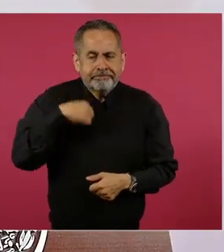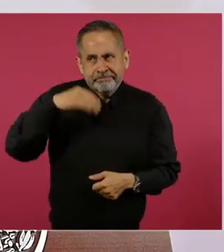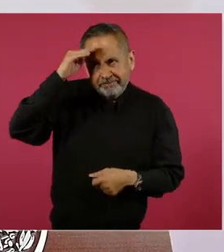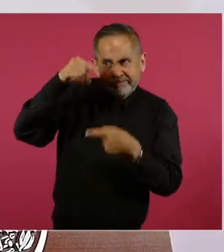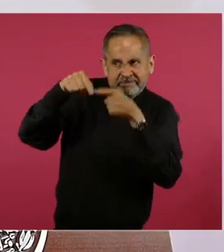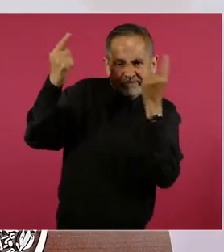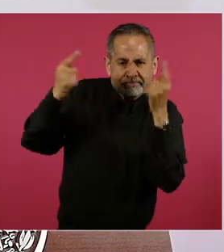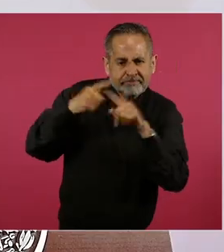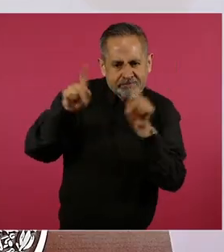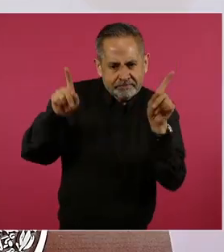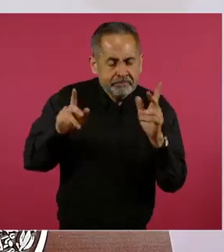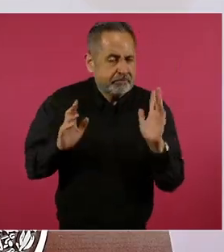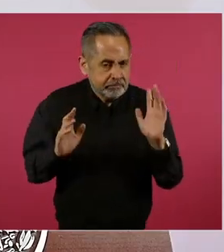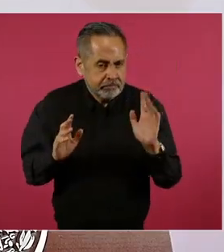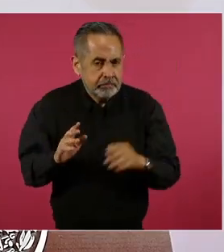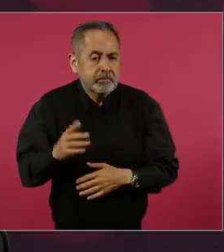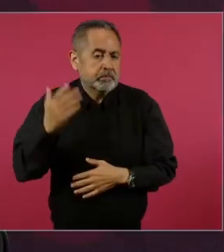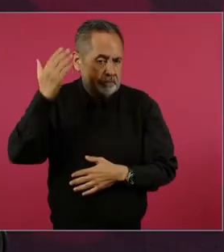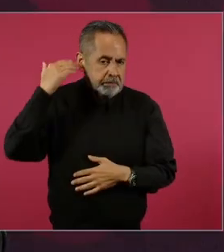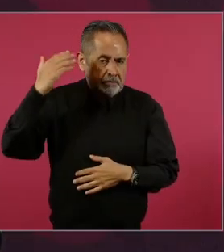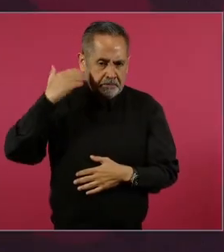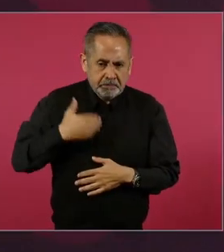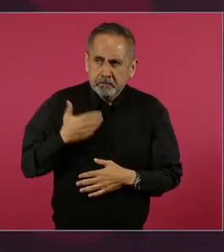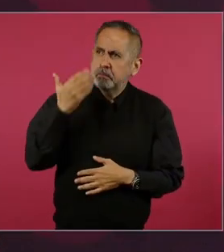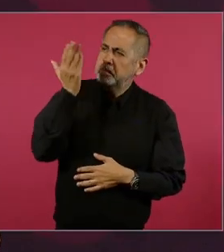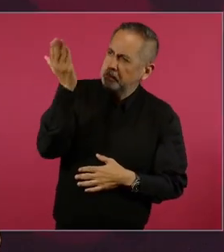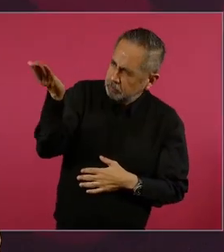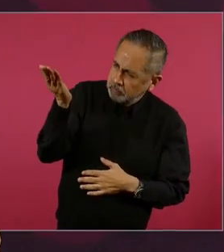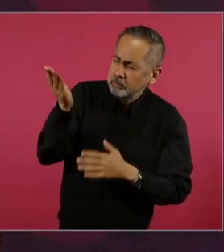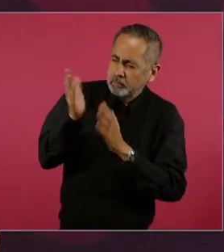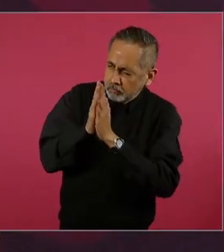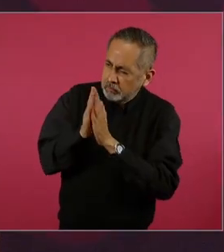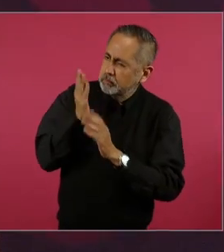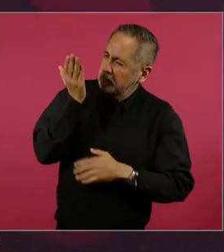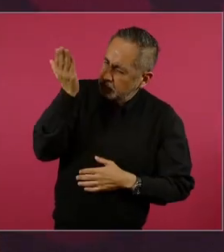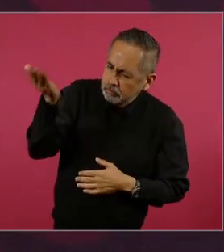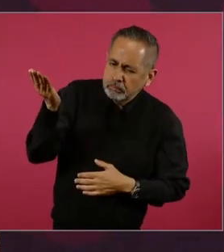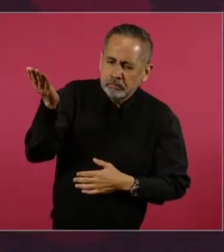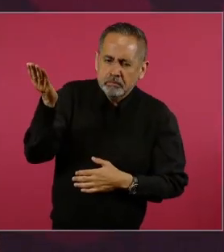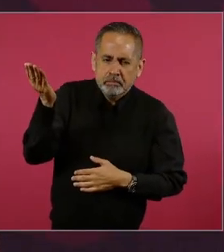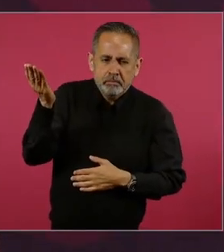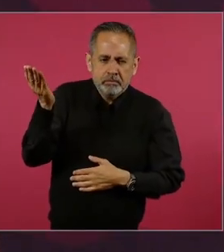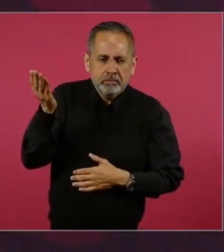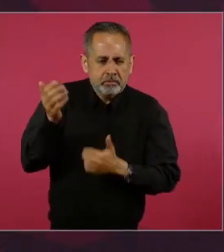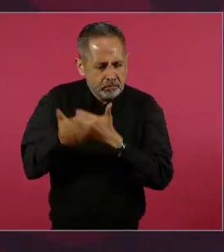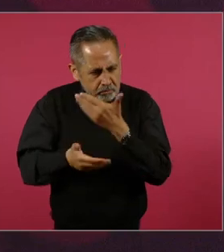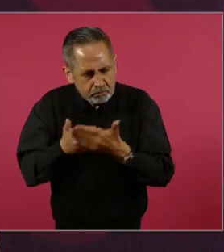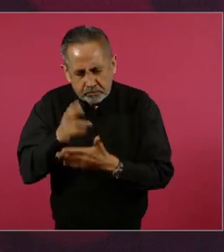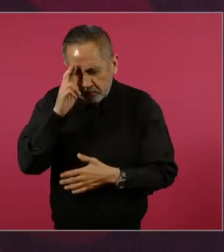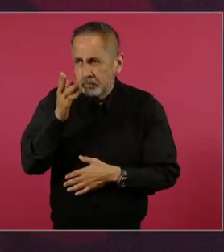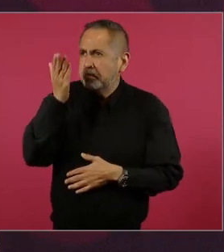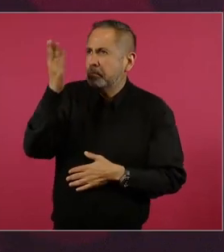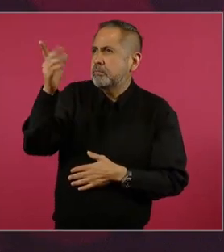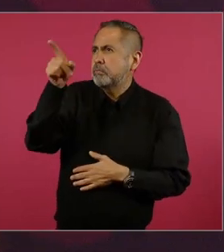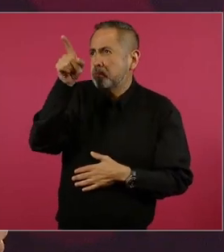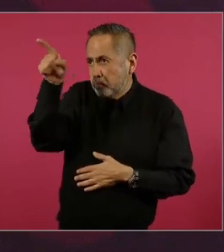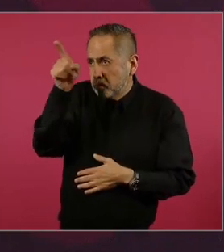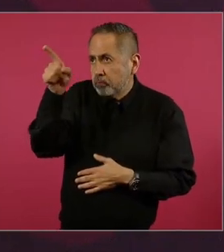a la que se le solicitó, se le pidió de manera respetuosa